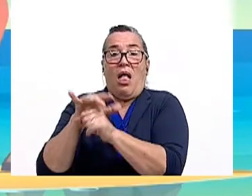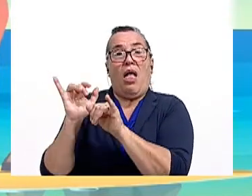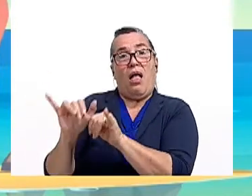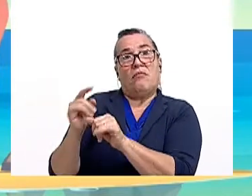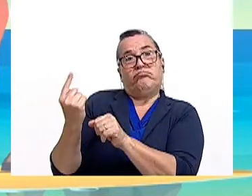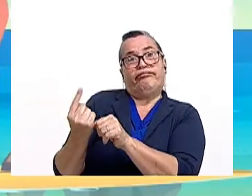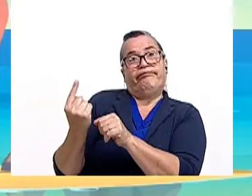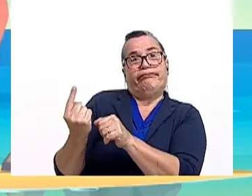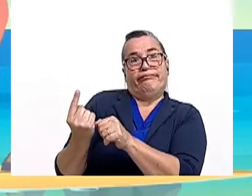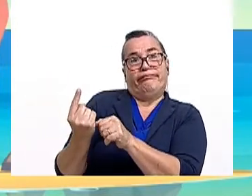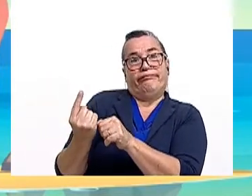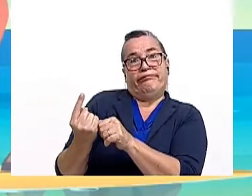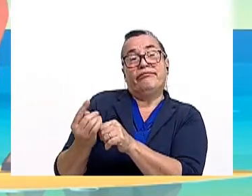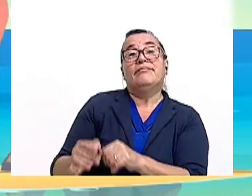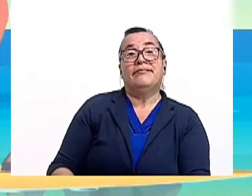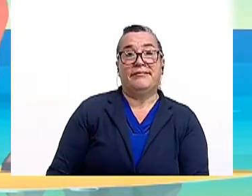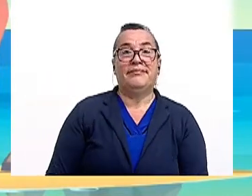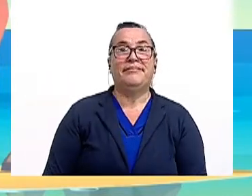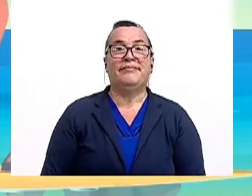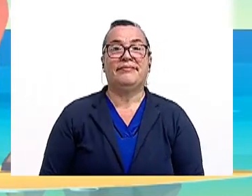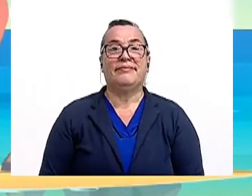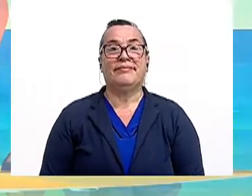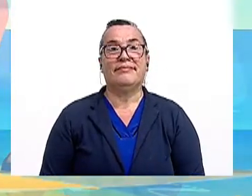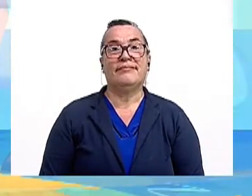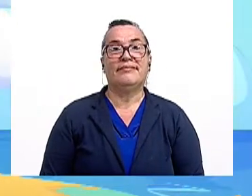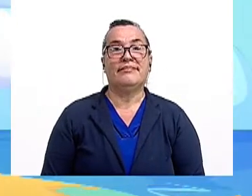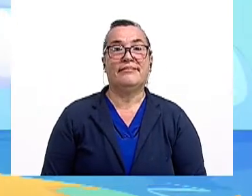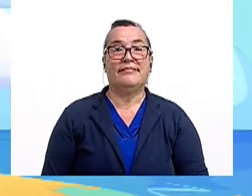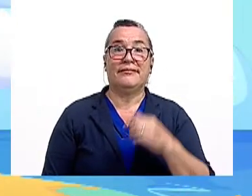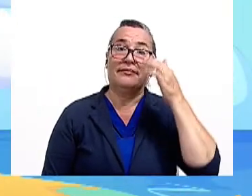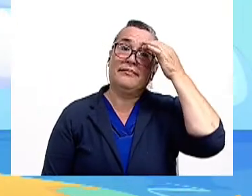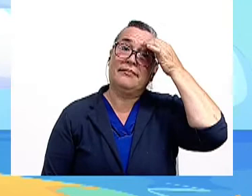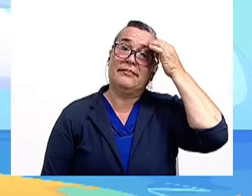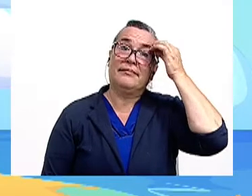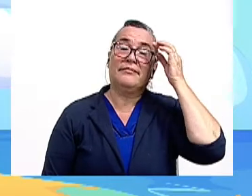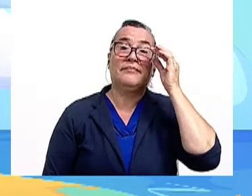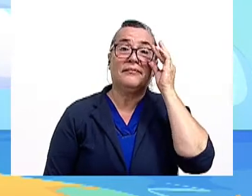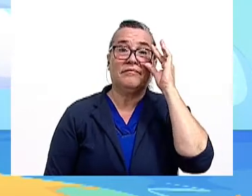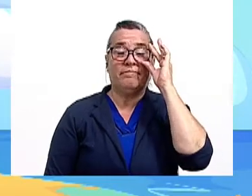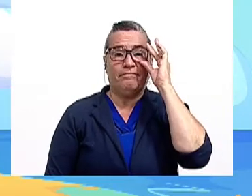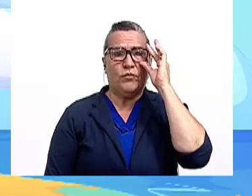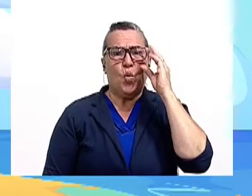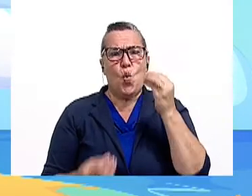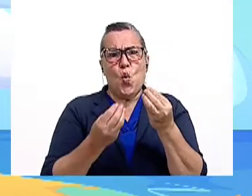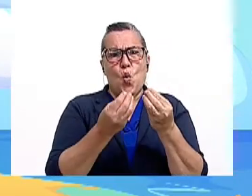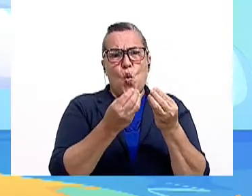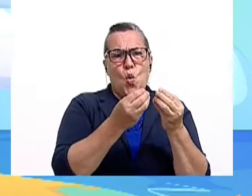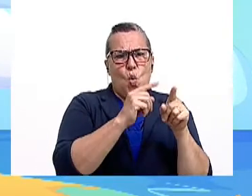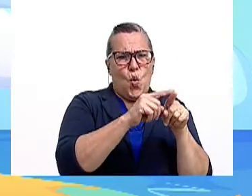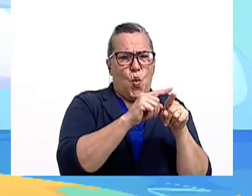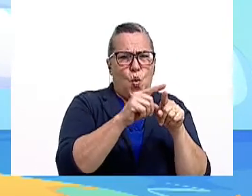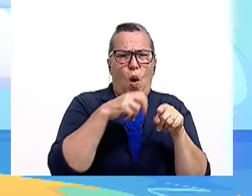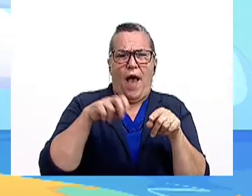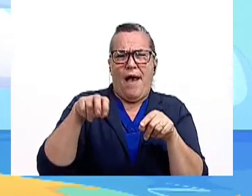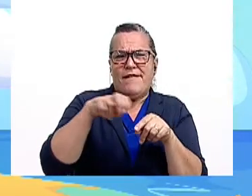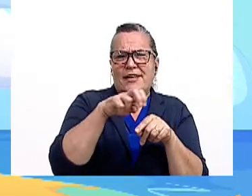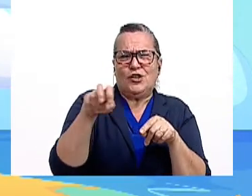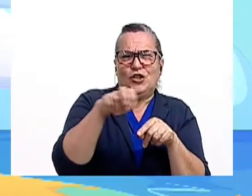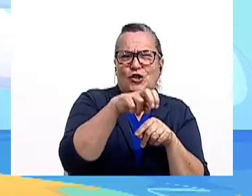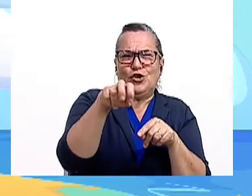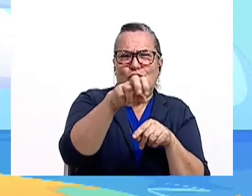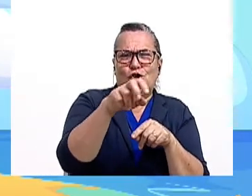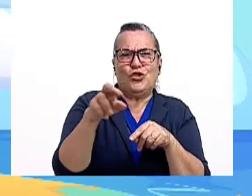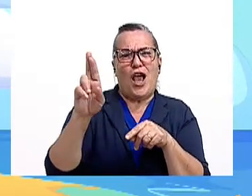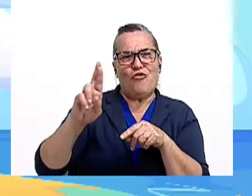en la isla. Bueno, son demasiadas aventuras las que les pasa